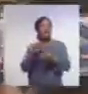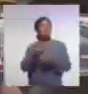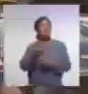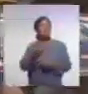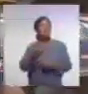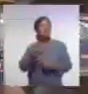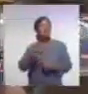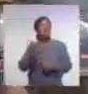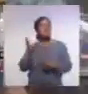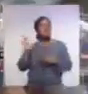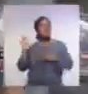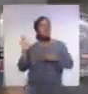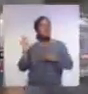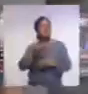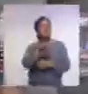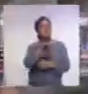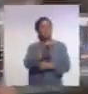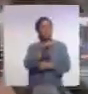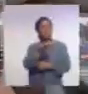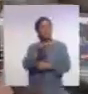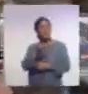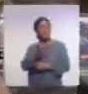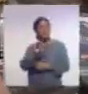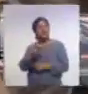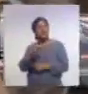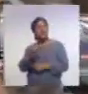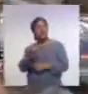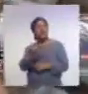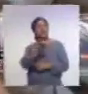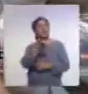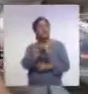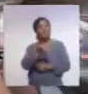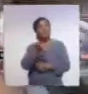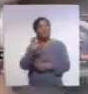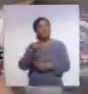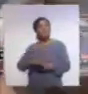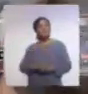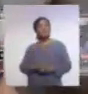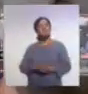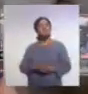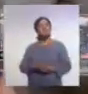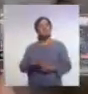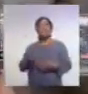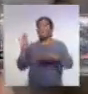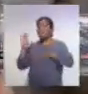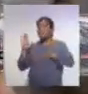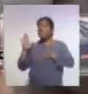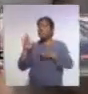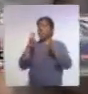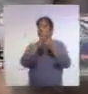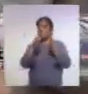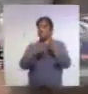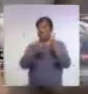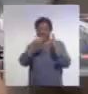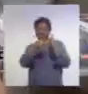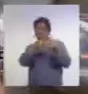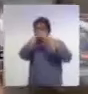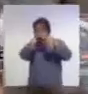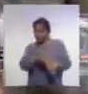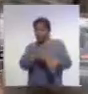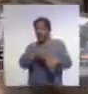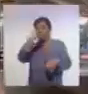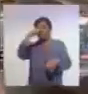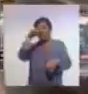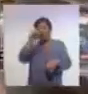es prácticamente hacer cumplir todo lo que las leyes emanan para poder obviamente dar